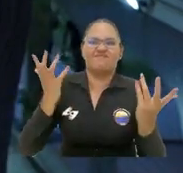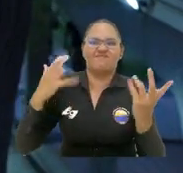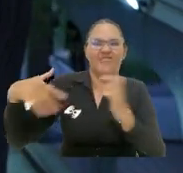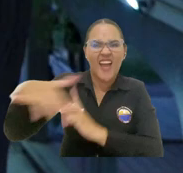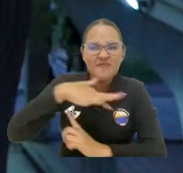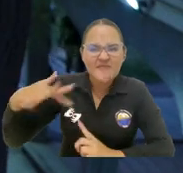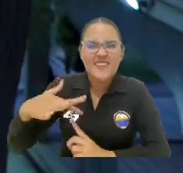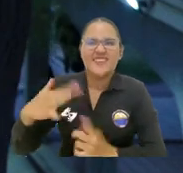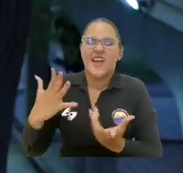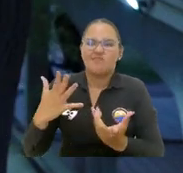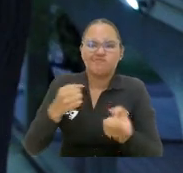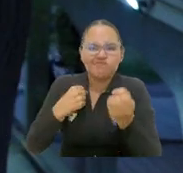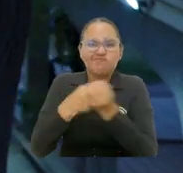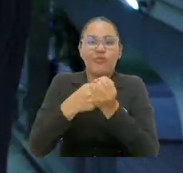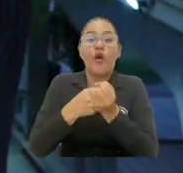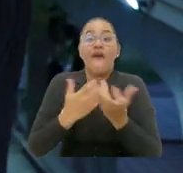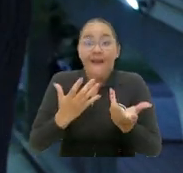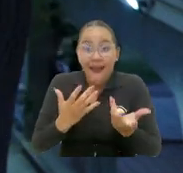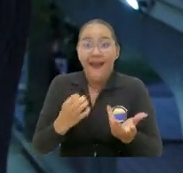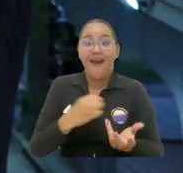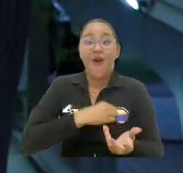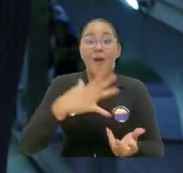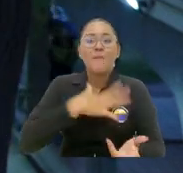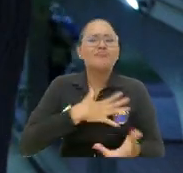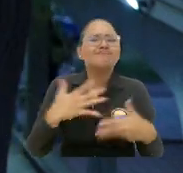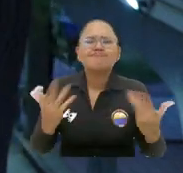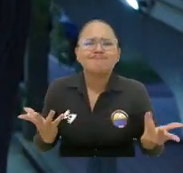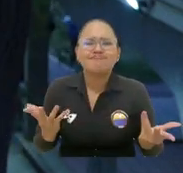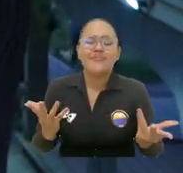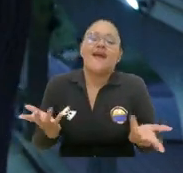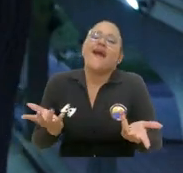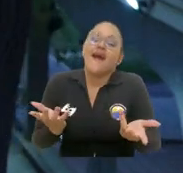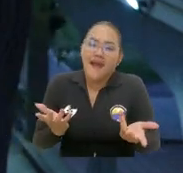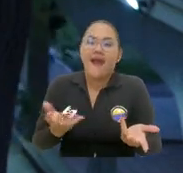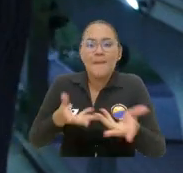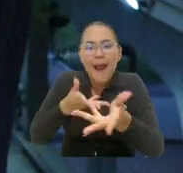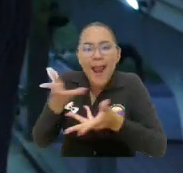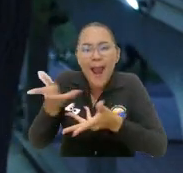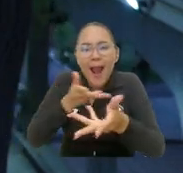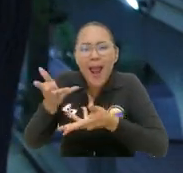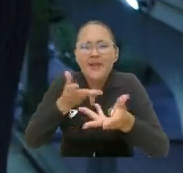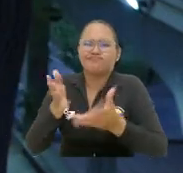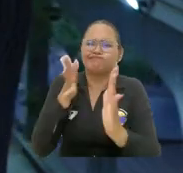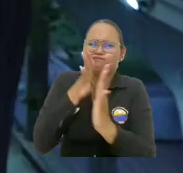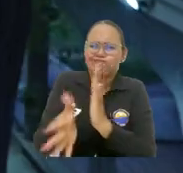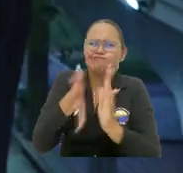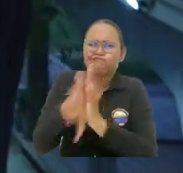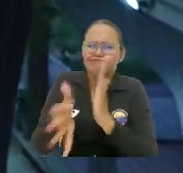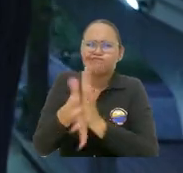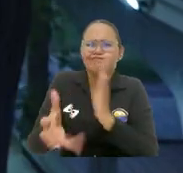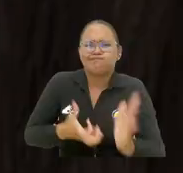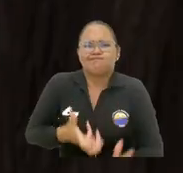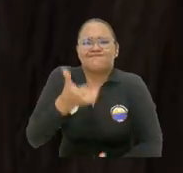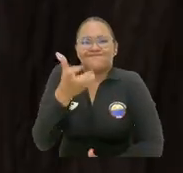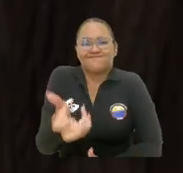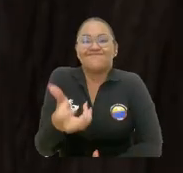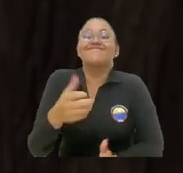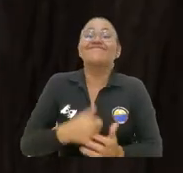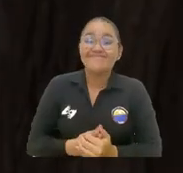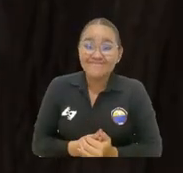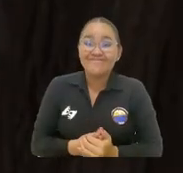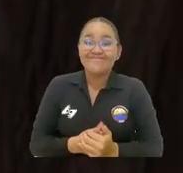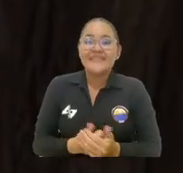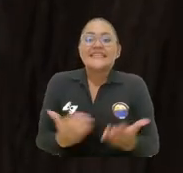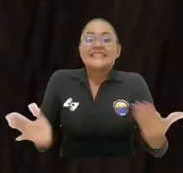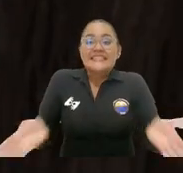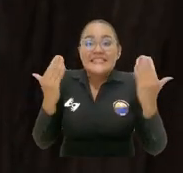defensores, ambientalistas, tenemos la oportunidad de palmar nuestras problemáticas.